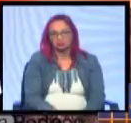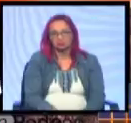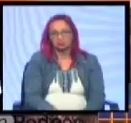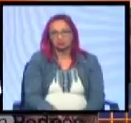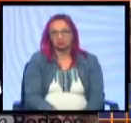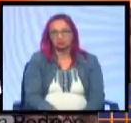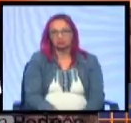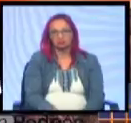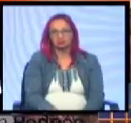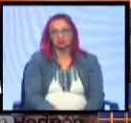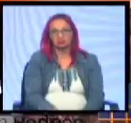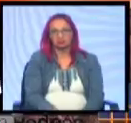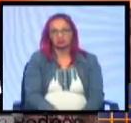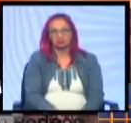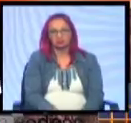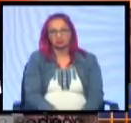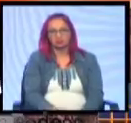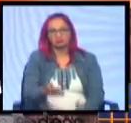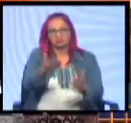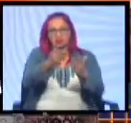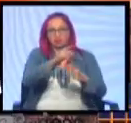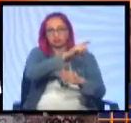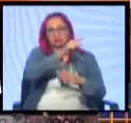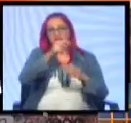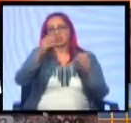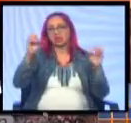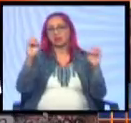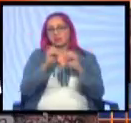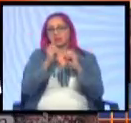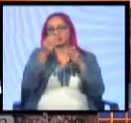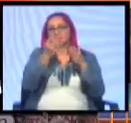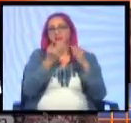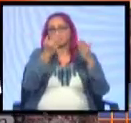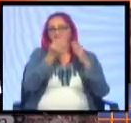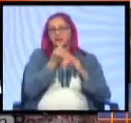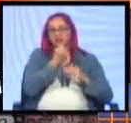Más ustedes nada más llegan y les den el dinero.